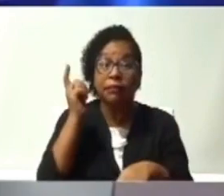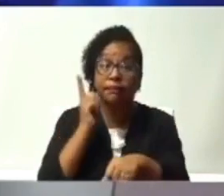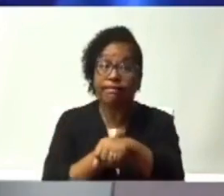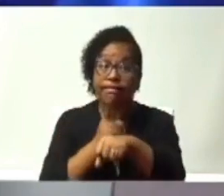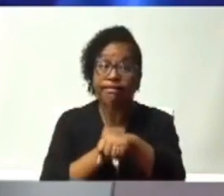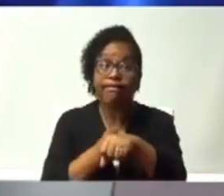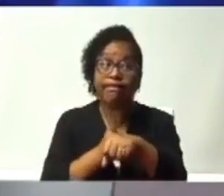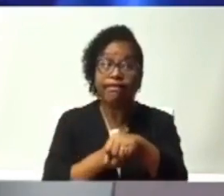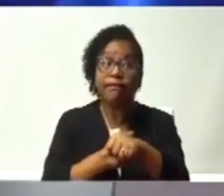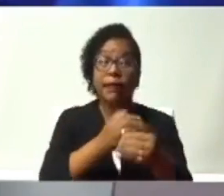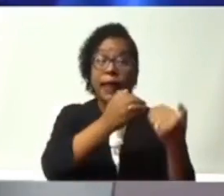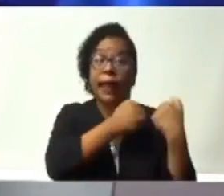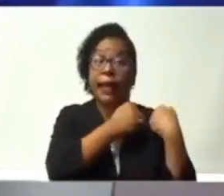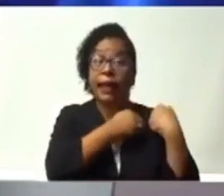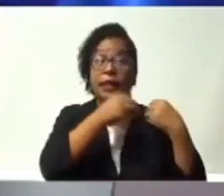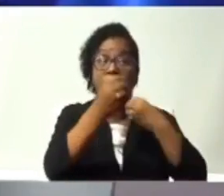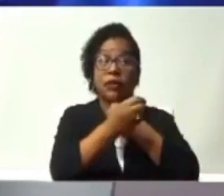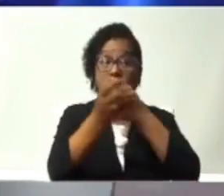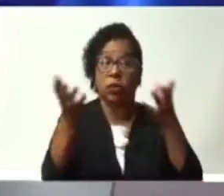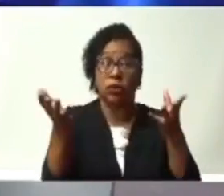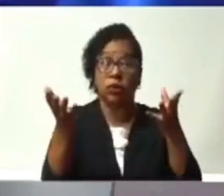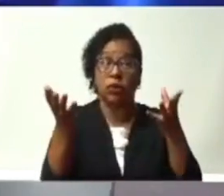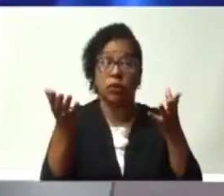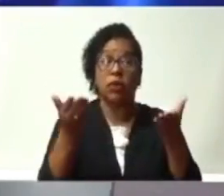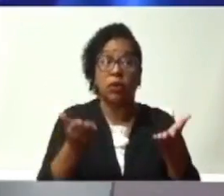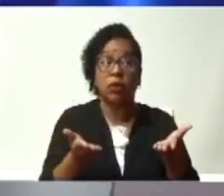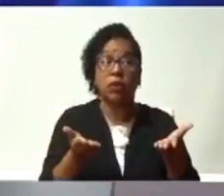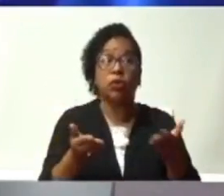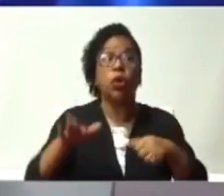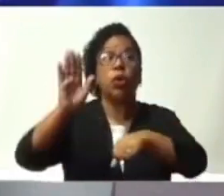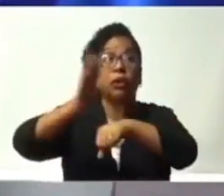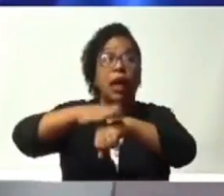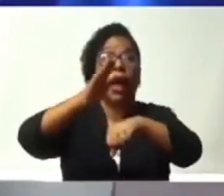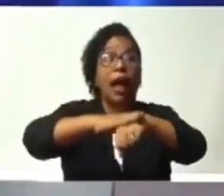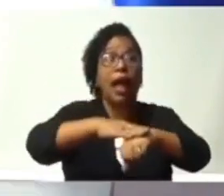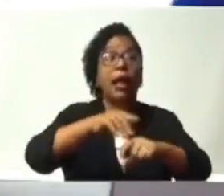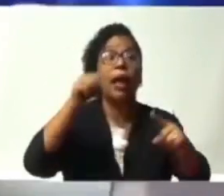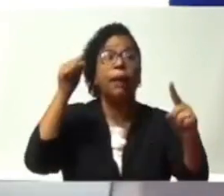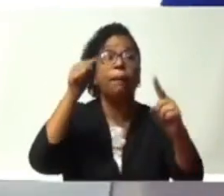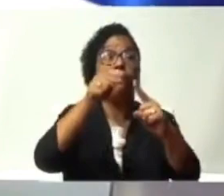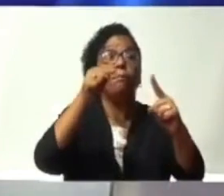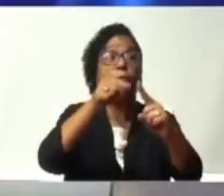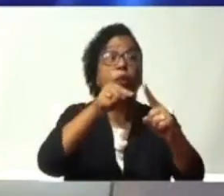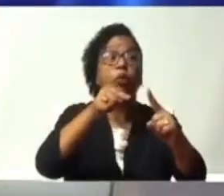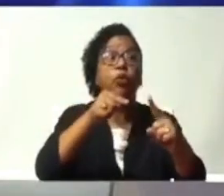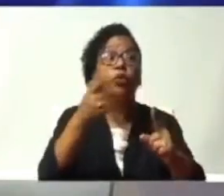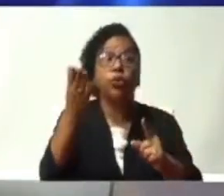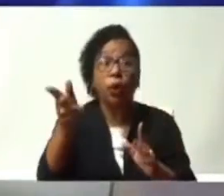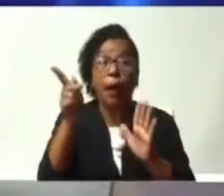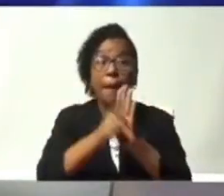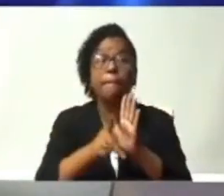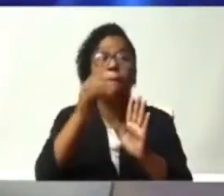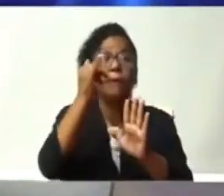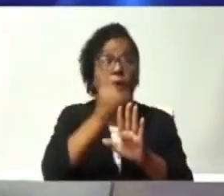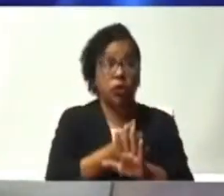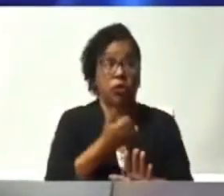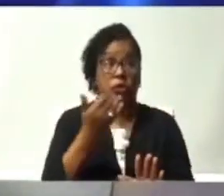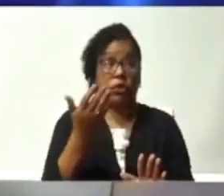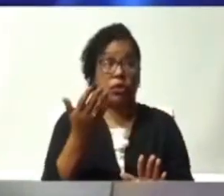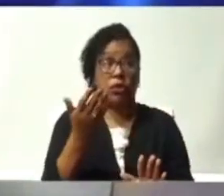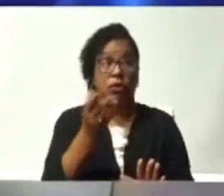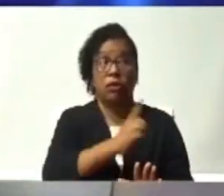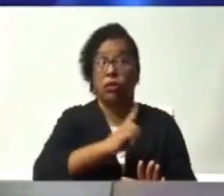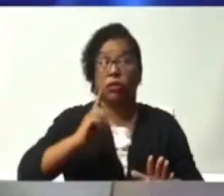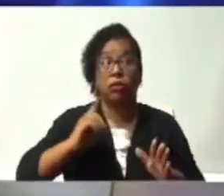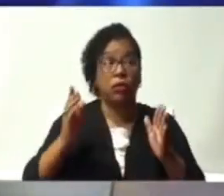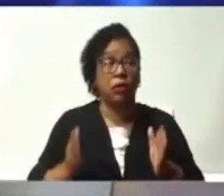vocero de haber corregido un turno previo. Yo le estoy llamando al objeto, que ahora mismo estamos en un proyecto, usted como diputado. Yo voy al